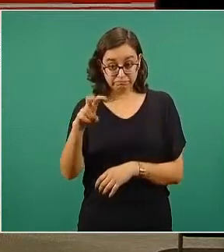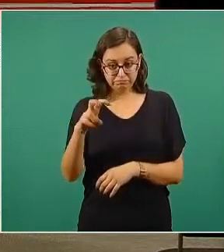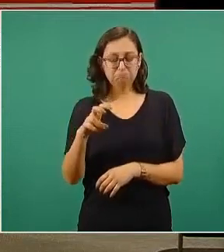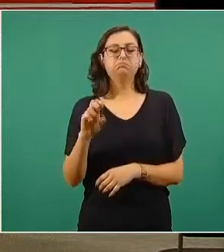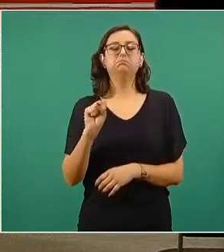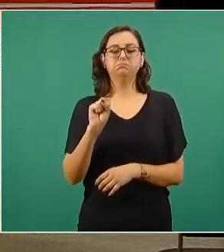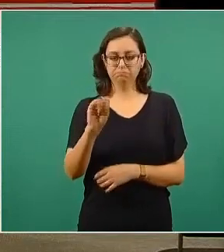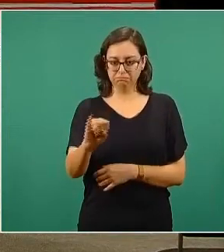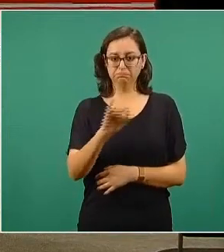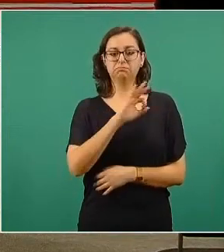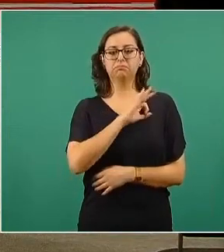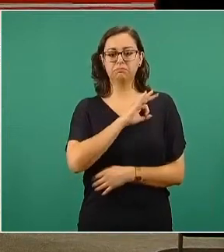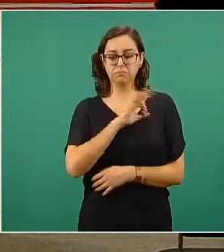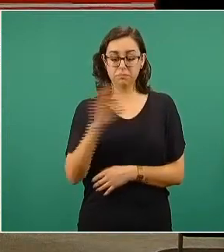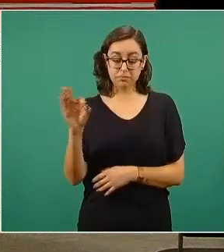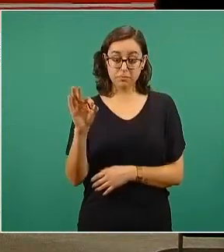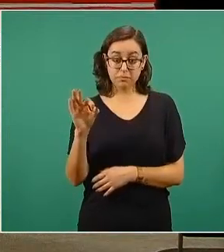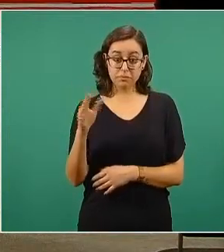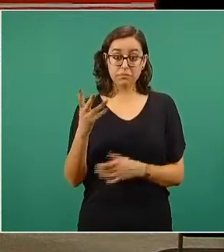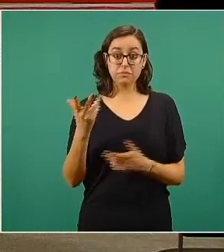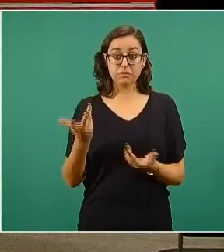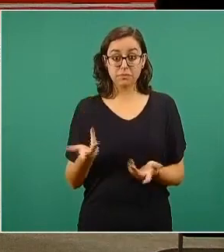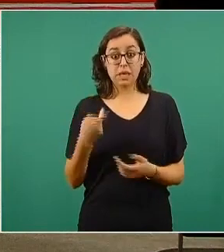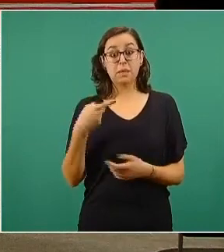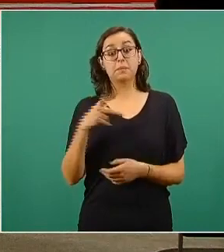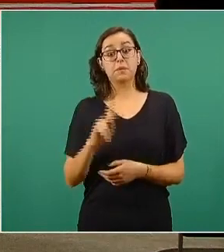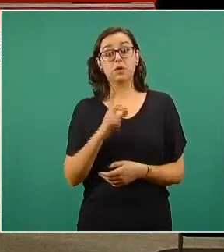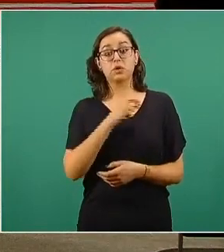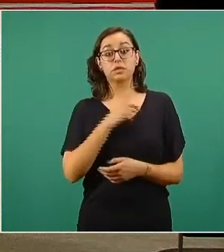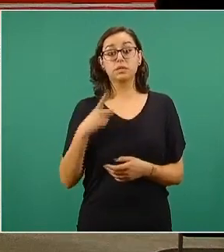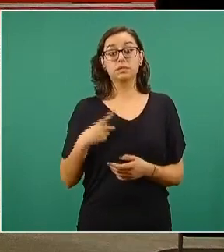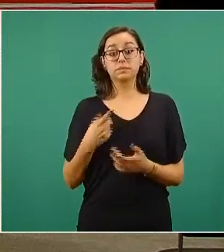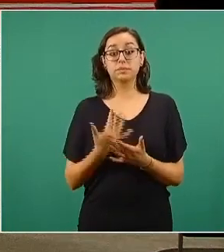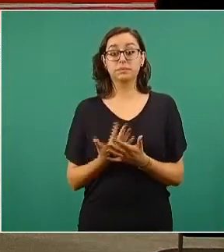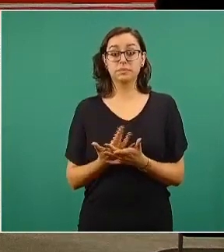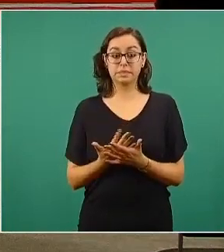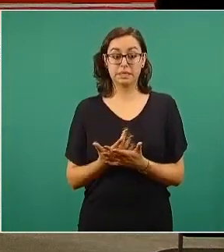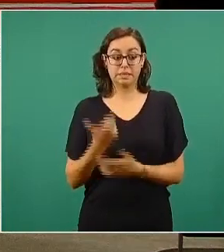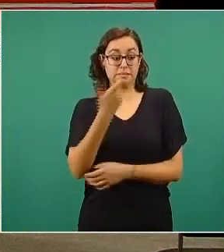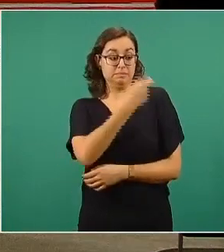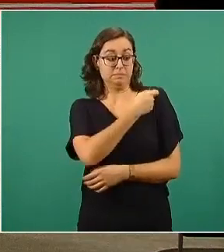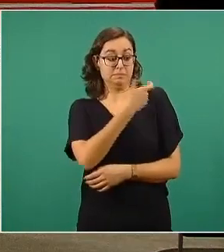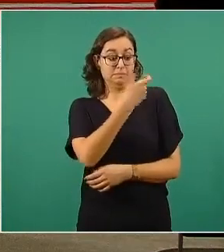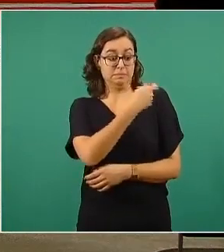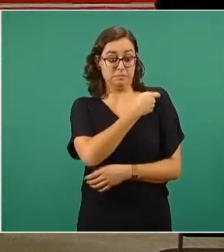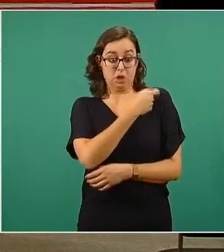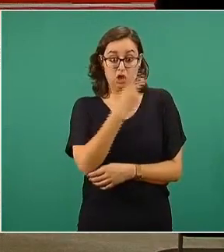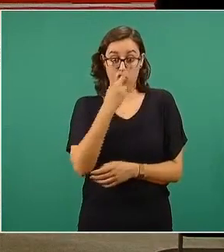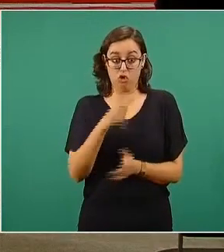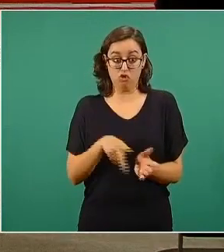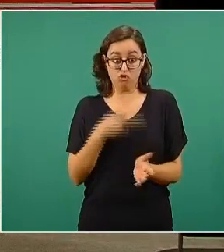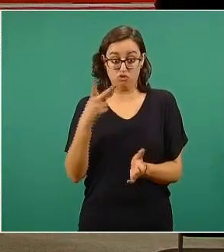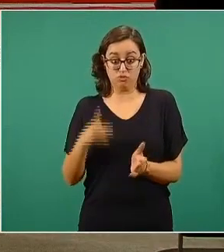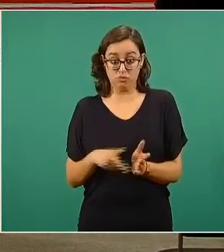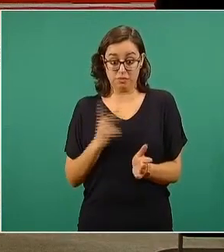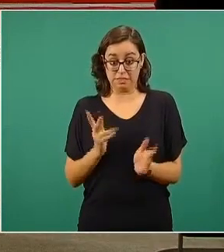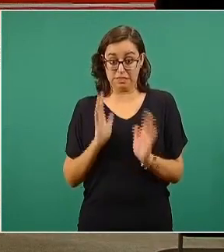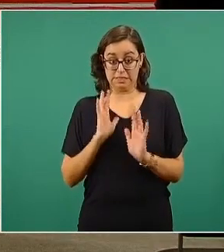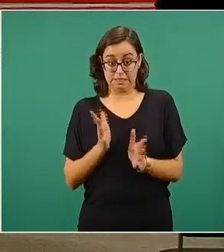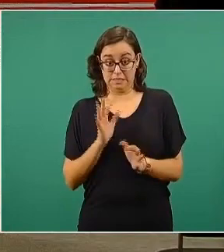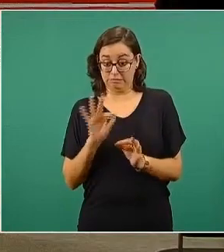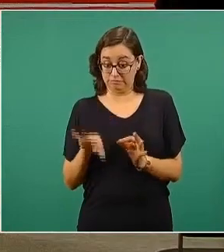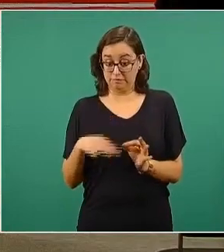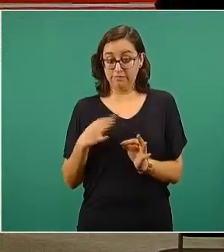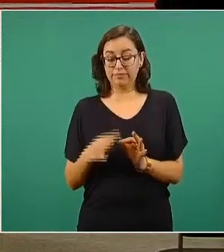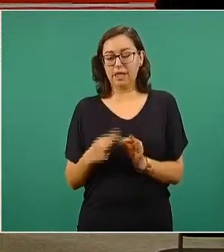recomendamos que si es posible se espere al menos 15 días, al menos 2 semanas después de completar su